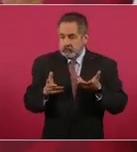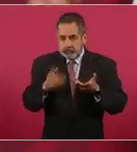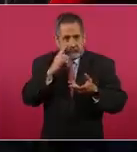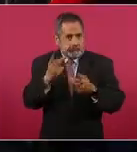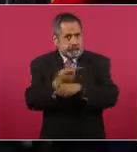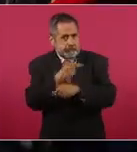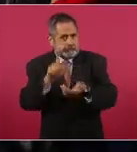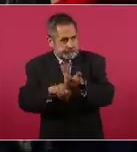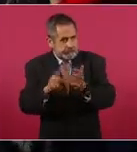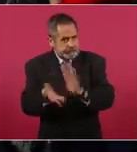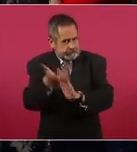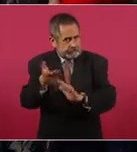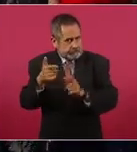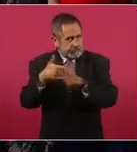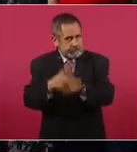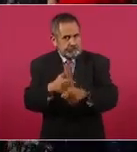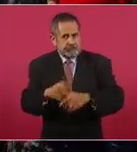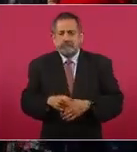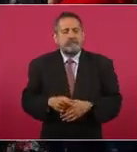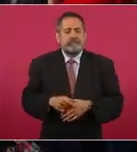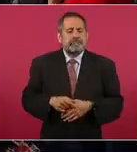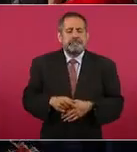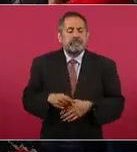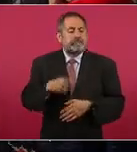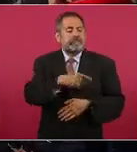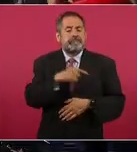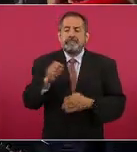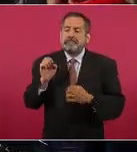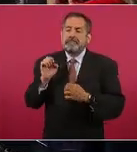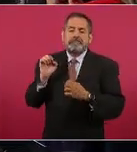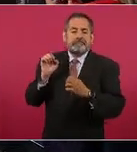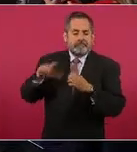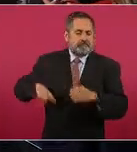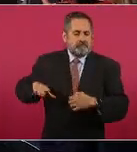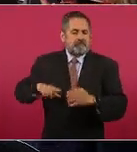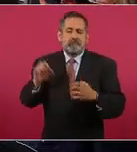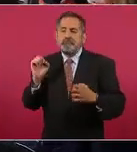cuando se engañó y se derrochó dinero,